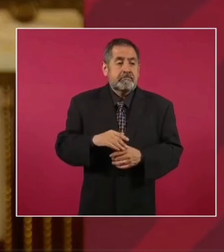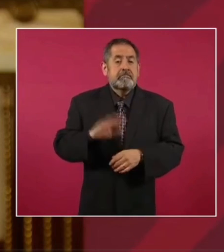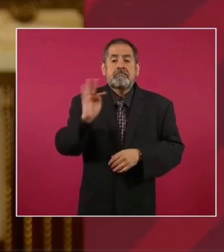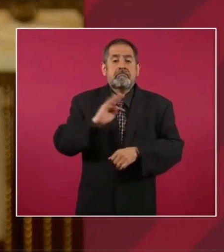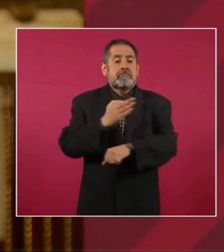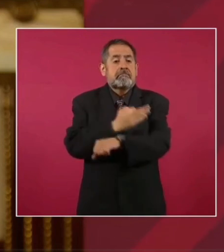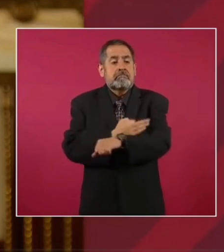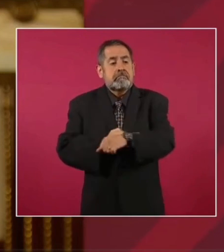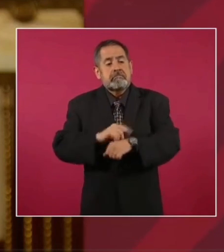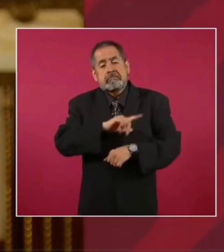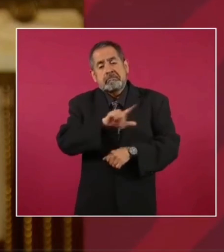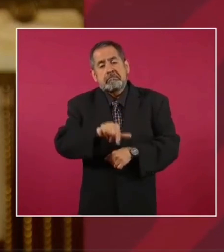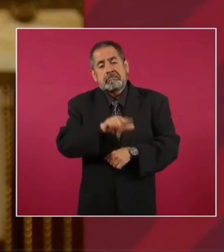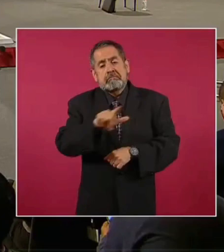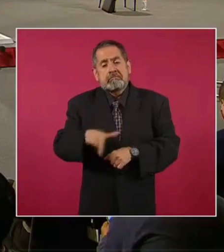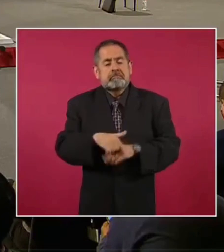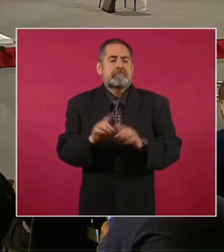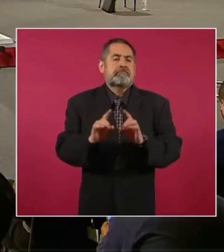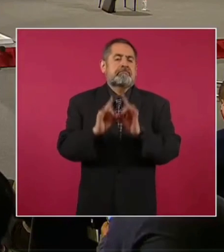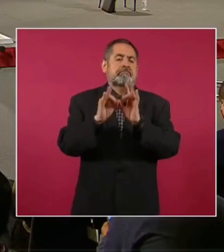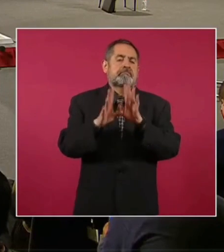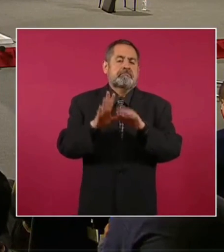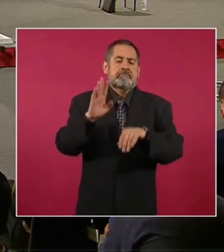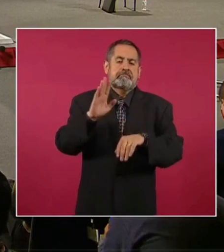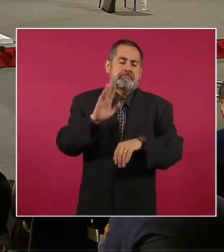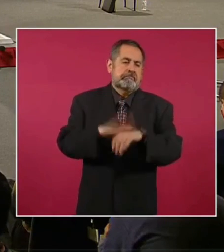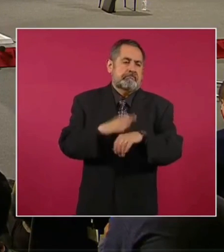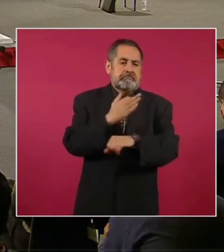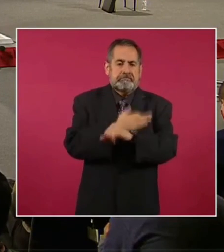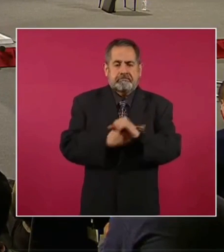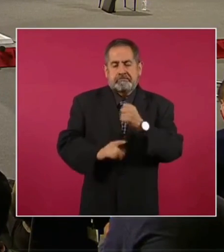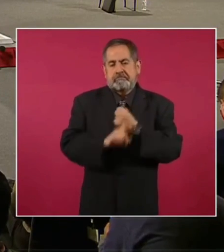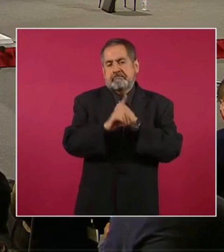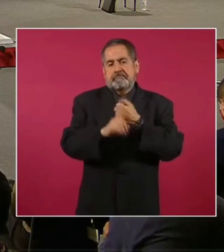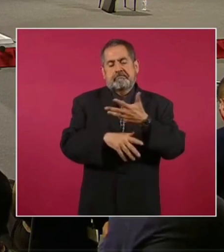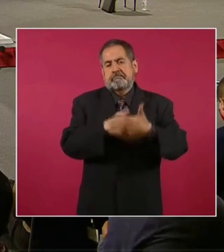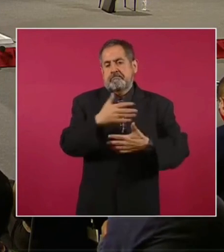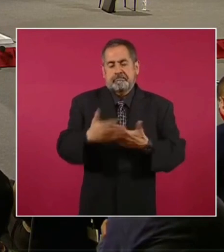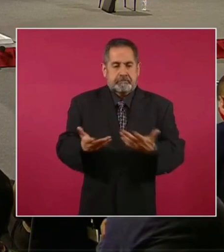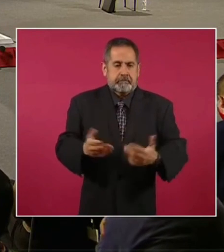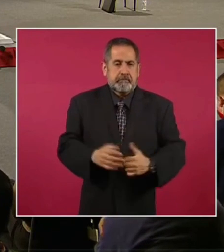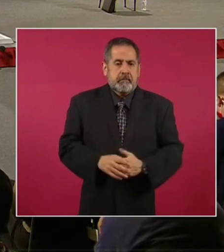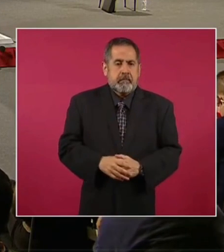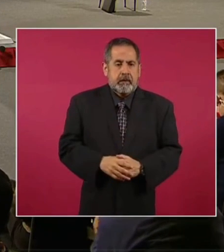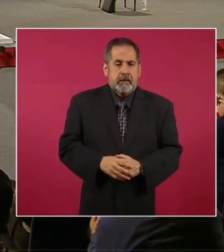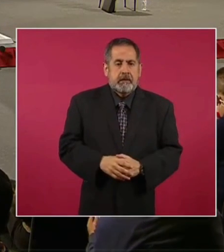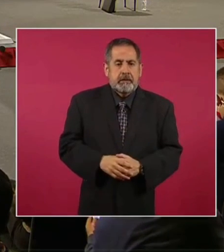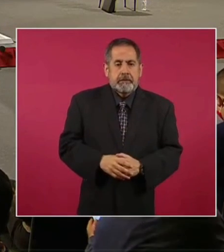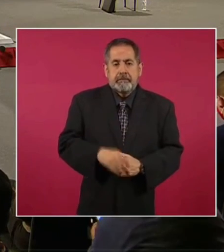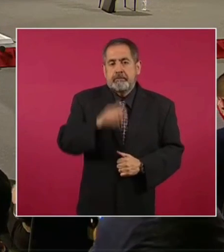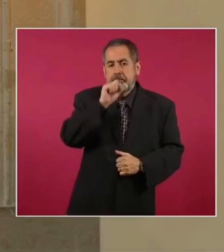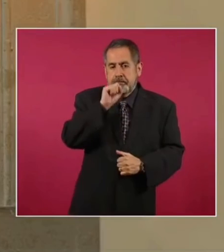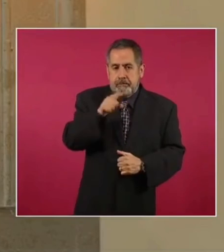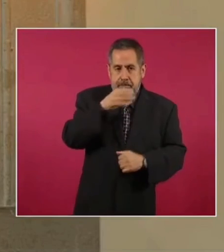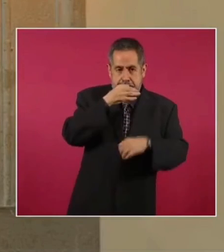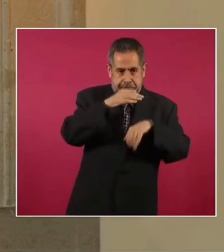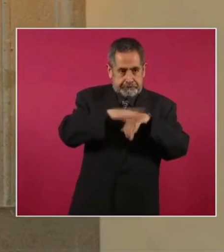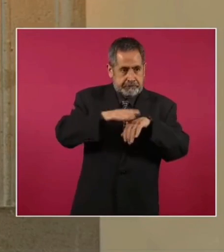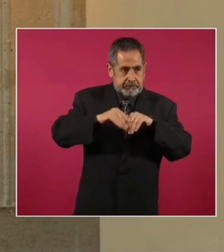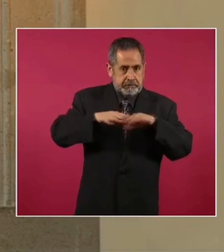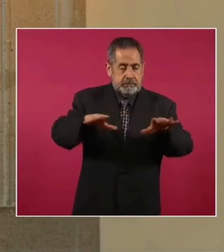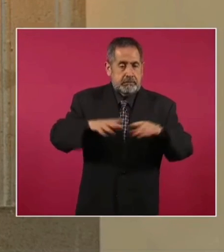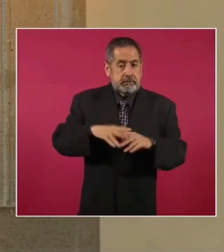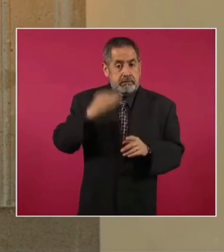puede finalmente abonar a que con posterioridad se desaten otro tipo de eventos. Siguiente. También informar que